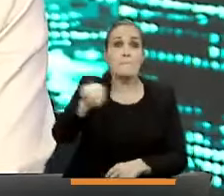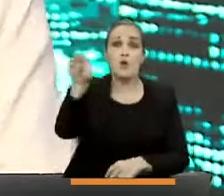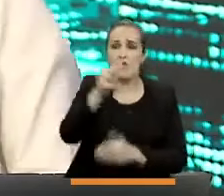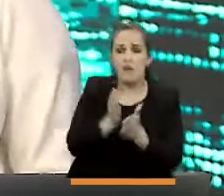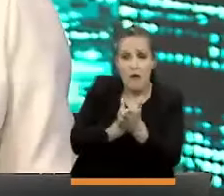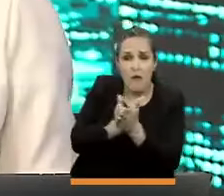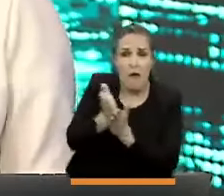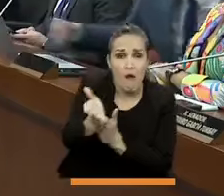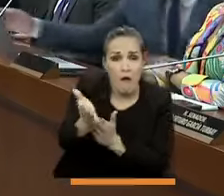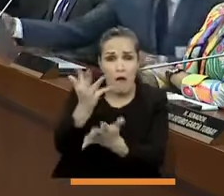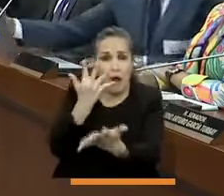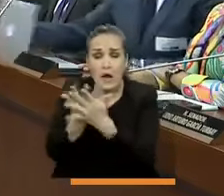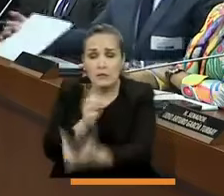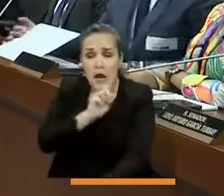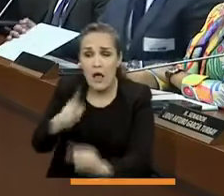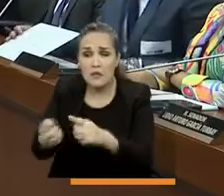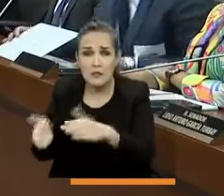perpetua.